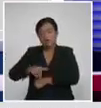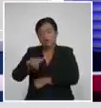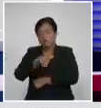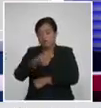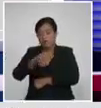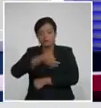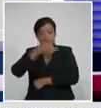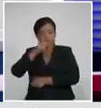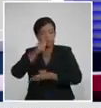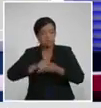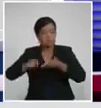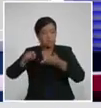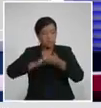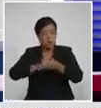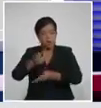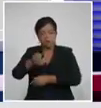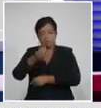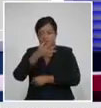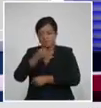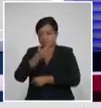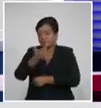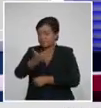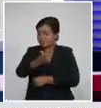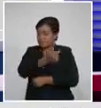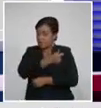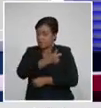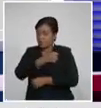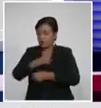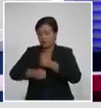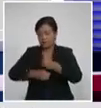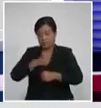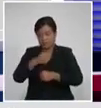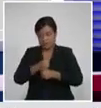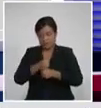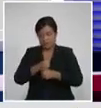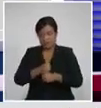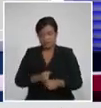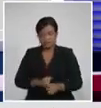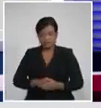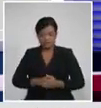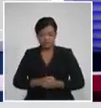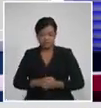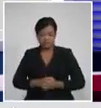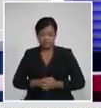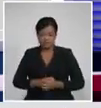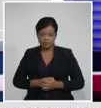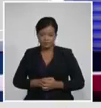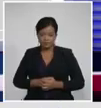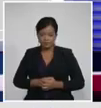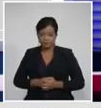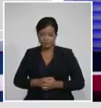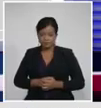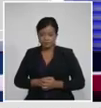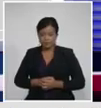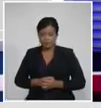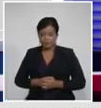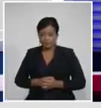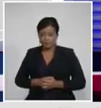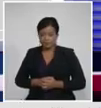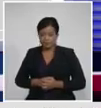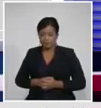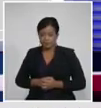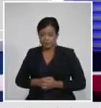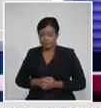estrategia cubana para el uso de los candidatos vacunales cubanos anti-COVID-19 que más a la vanguardia se